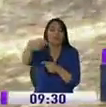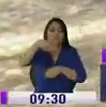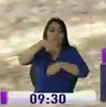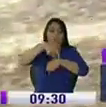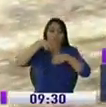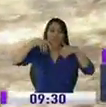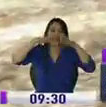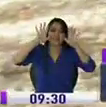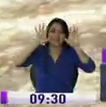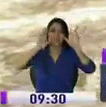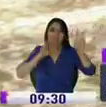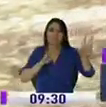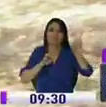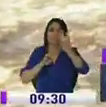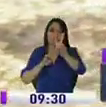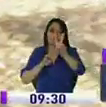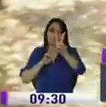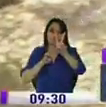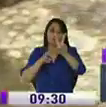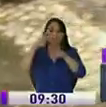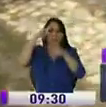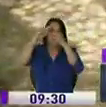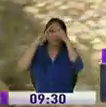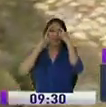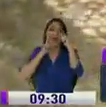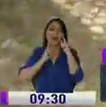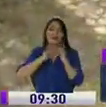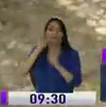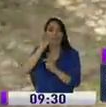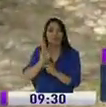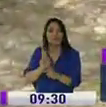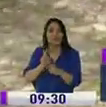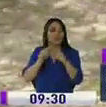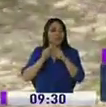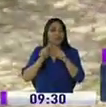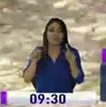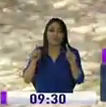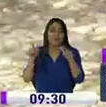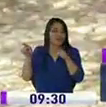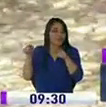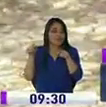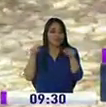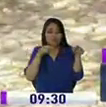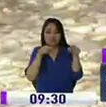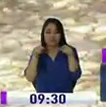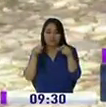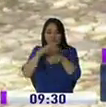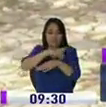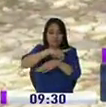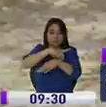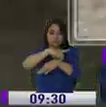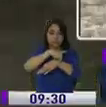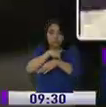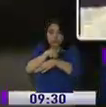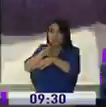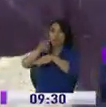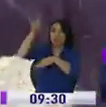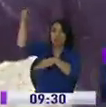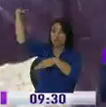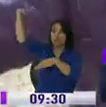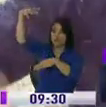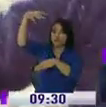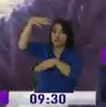diciembre 22, solsticio de verano del sur, entonces hay otra línea que está señalando la salida del sol sobre otro